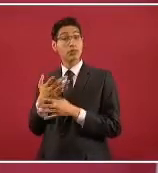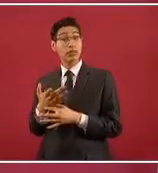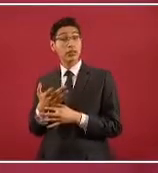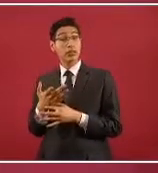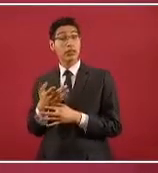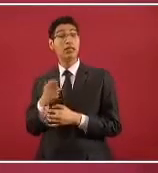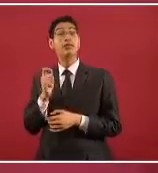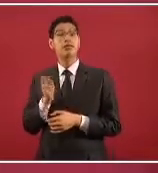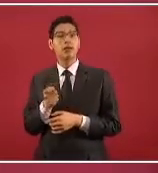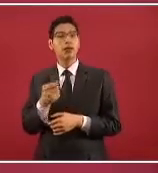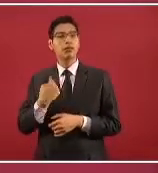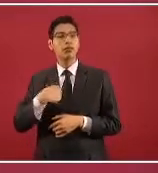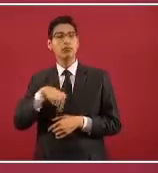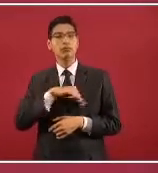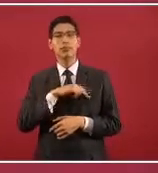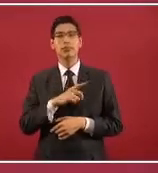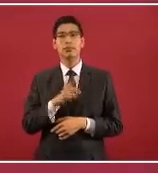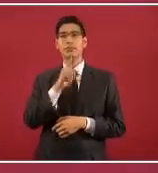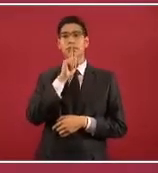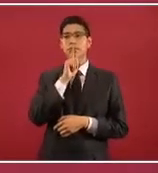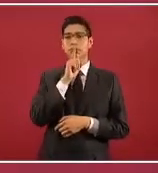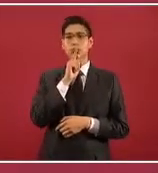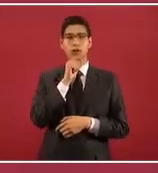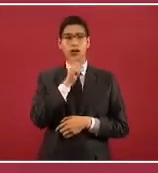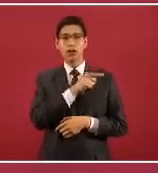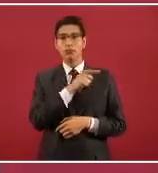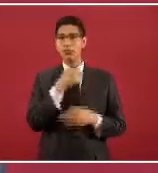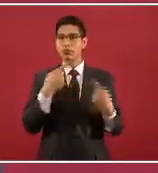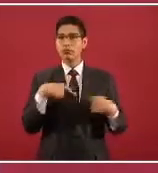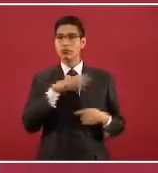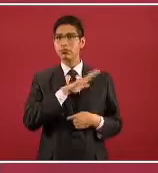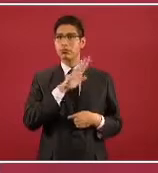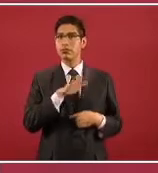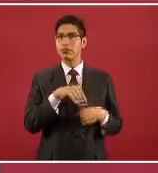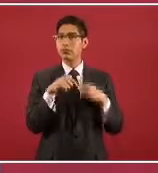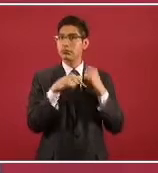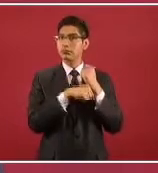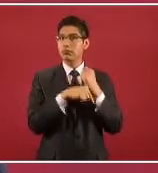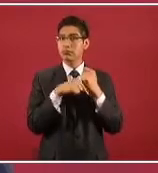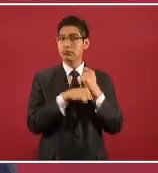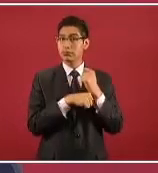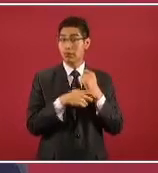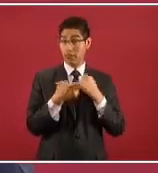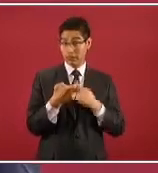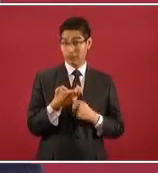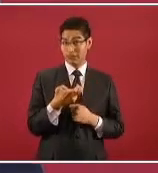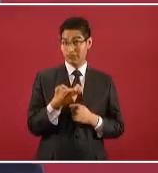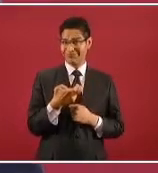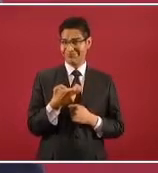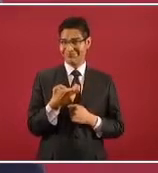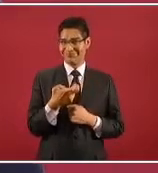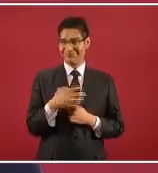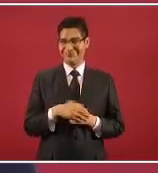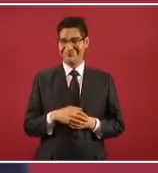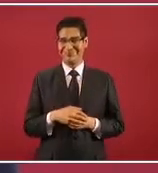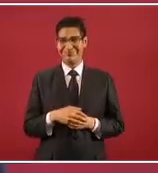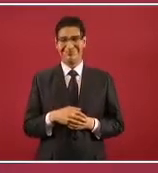casos de fallecimiento. No, se han portado, la verdad, muy mal,